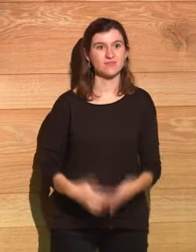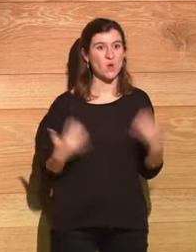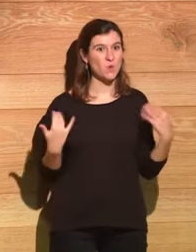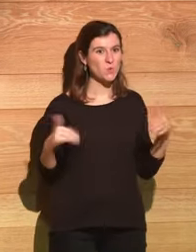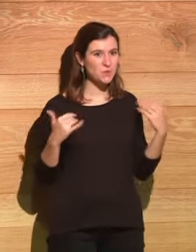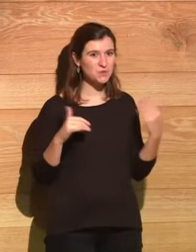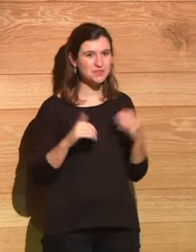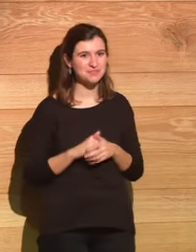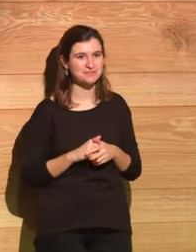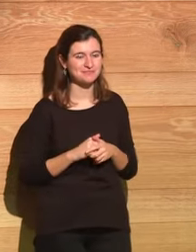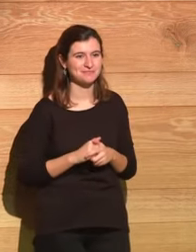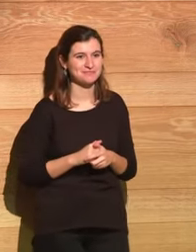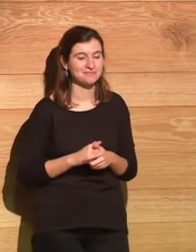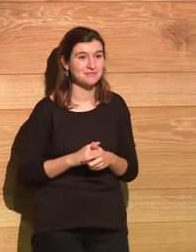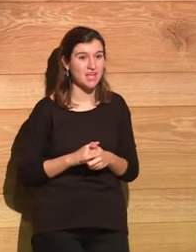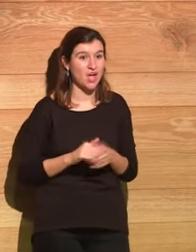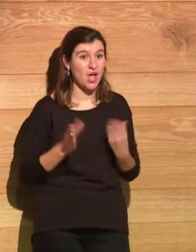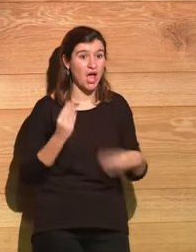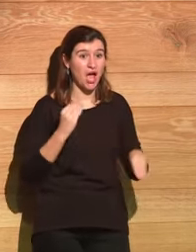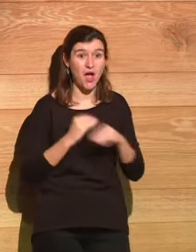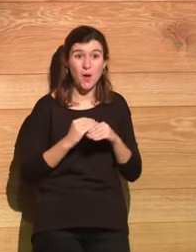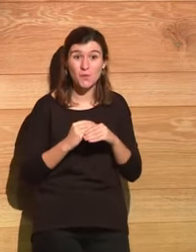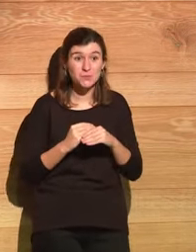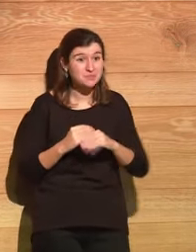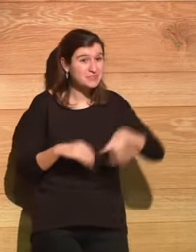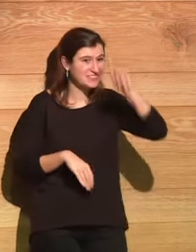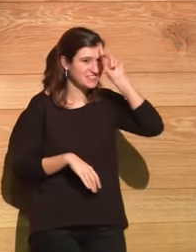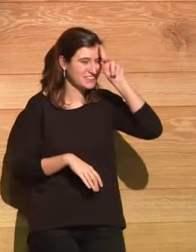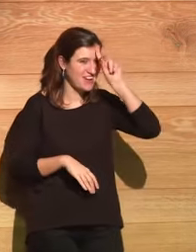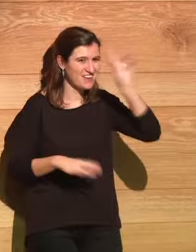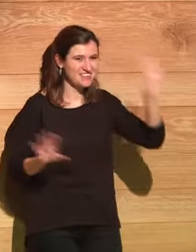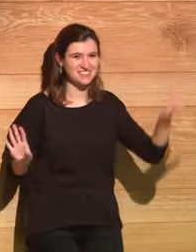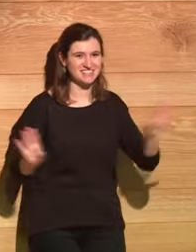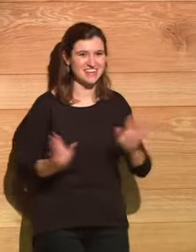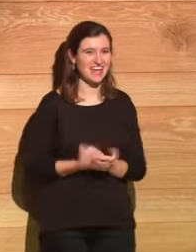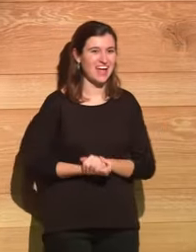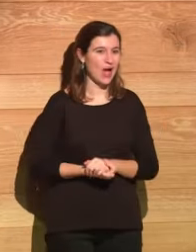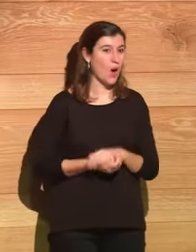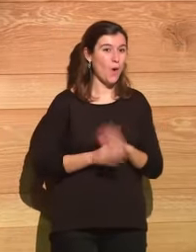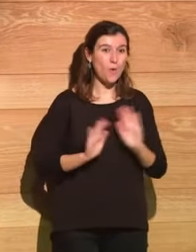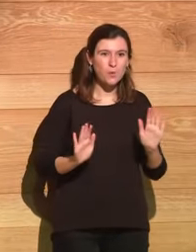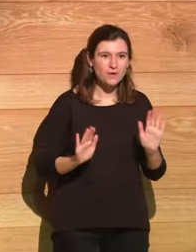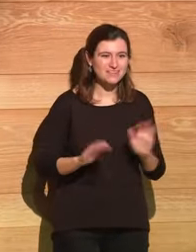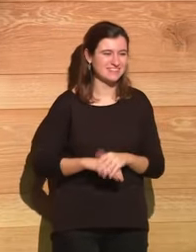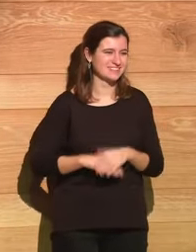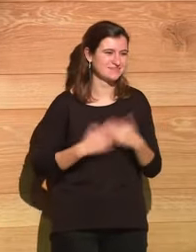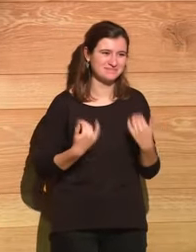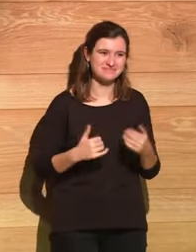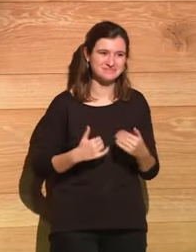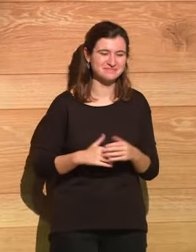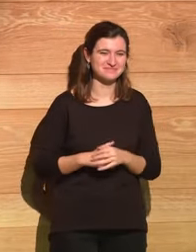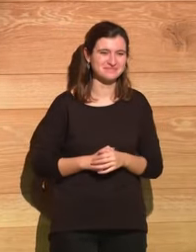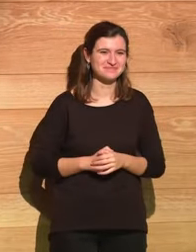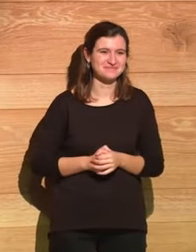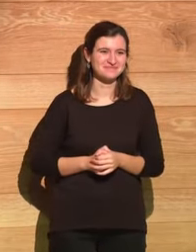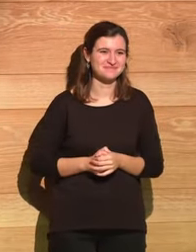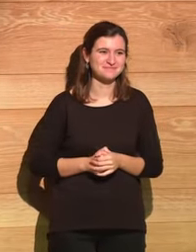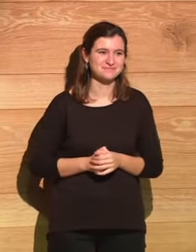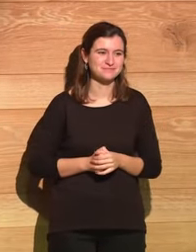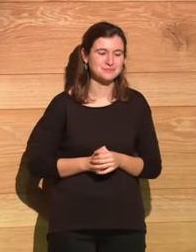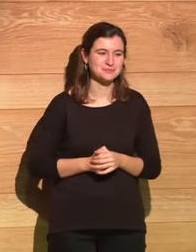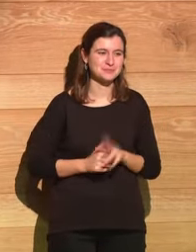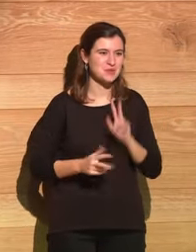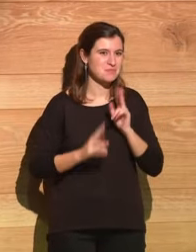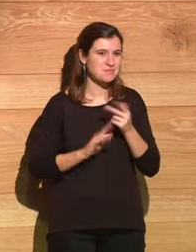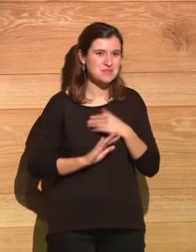Uf, yo no sé qué más puedo decir del placer. Uf, es mi misma respuesta, mira, ahí te voy a apoyar.